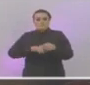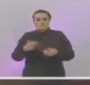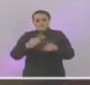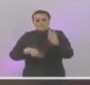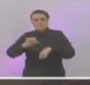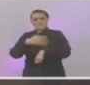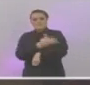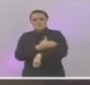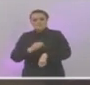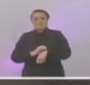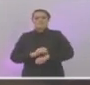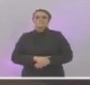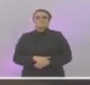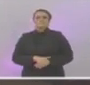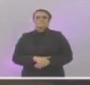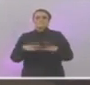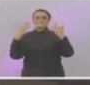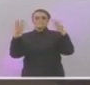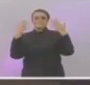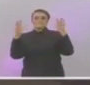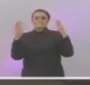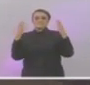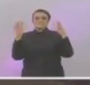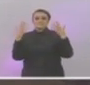acompañan esta mañana.